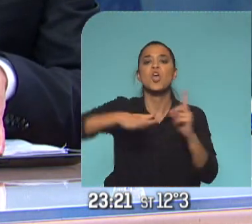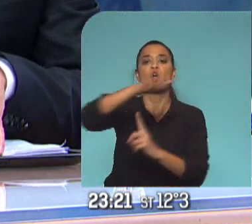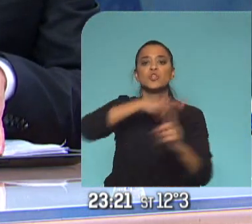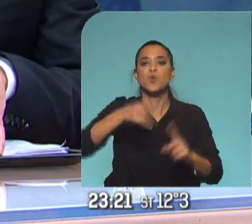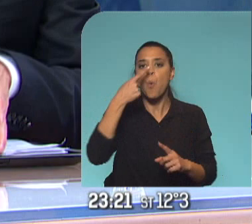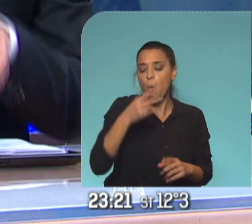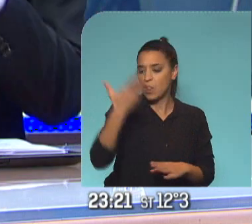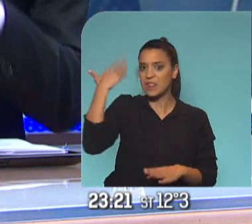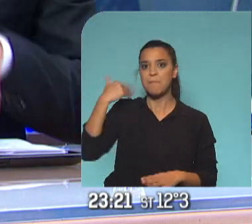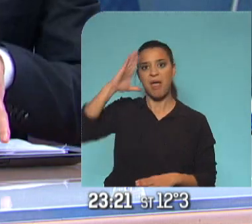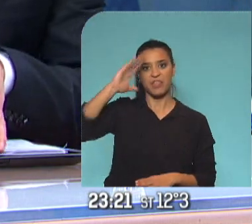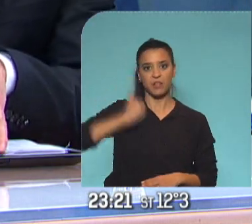última dictadura militar. Esto se dijo.